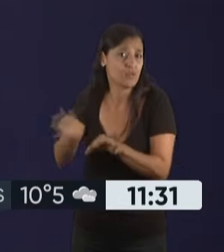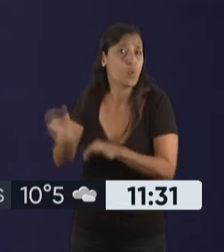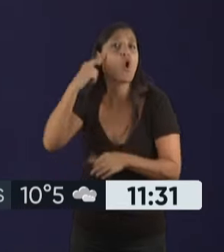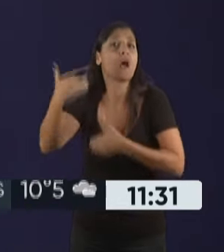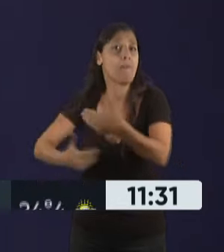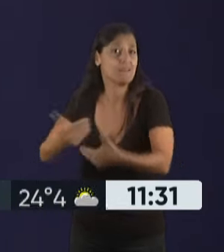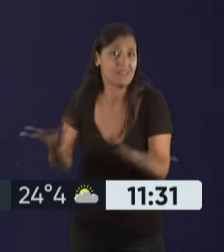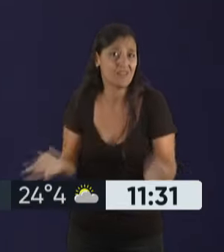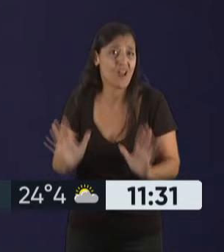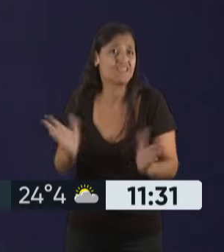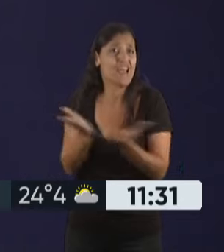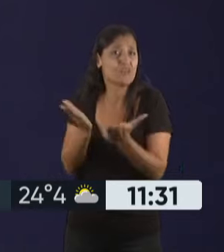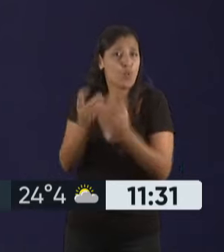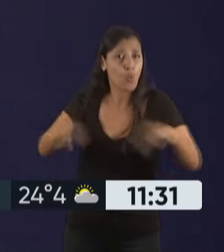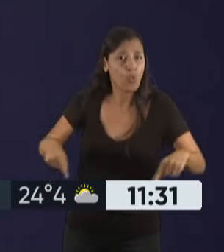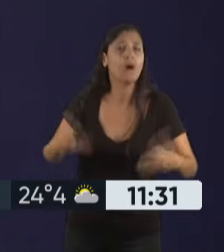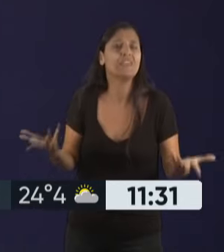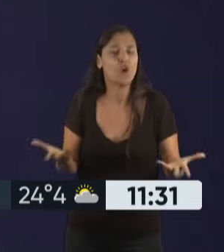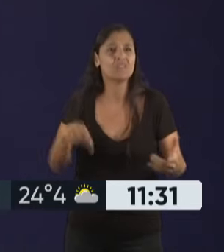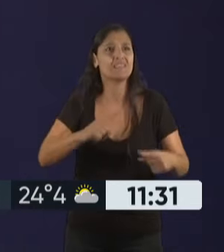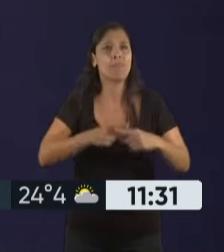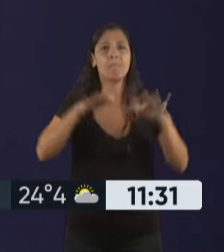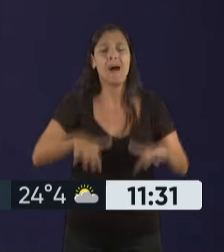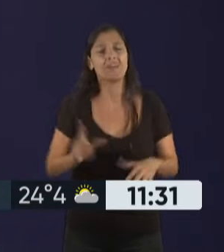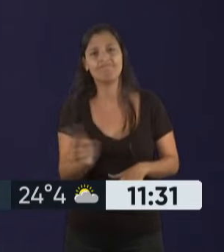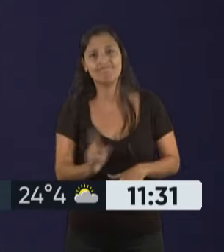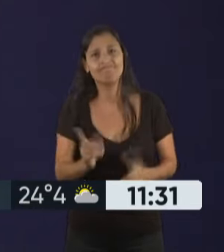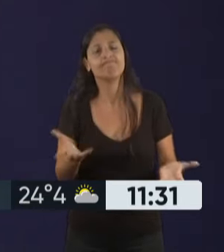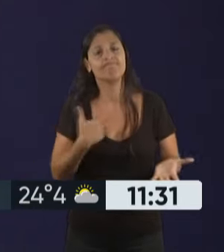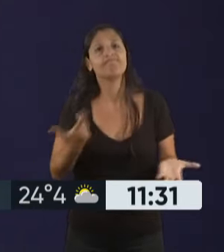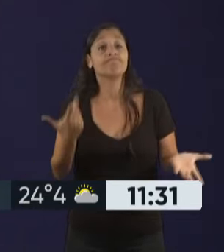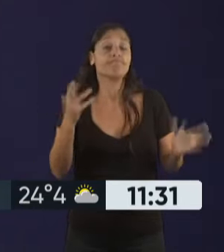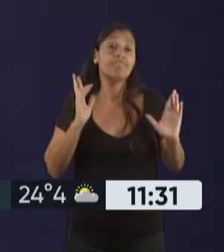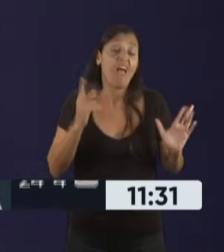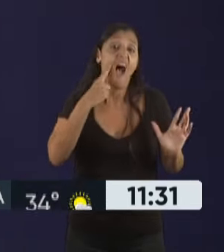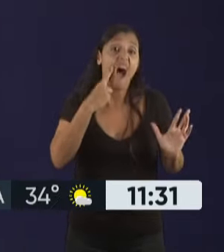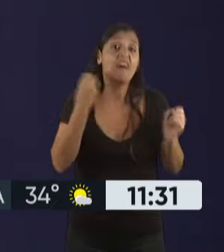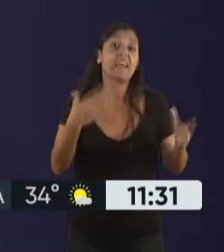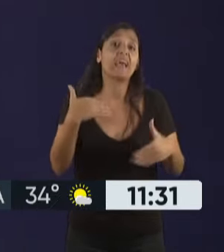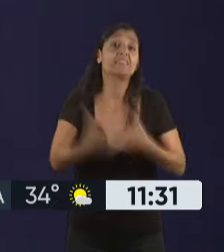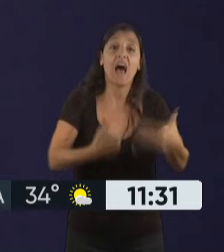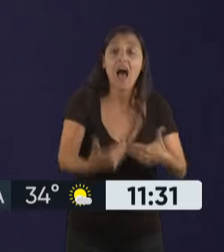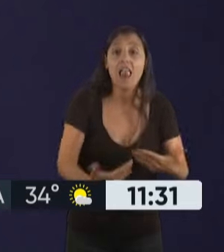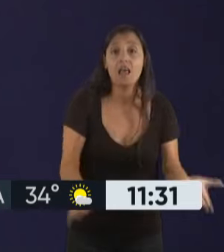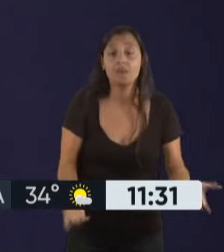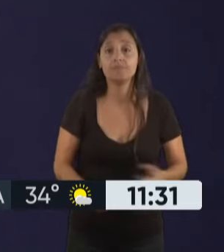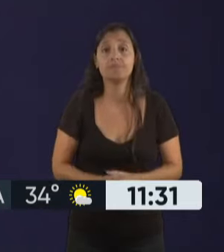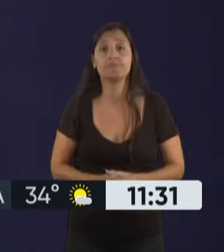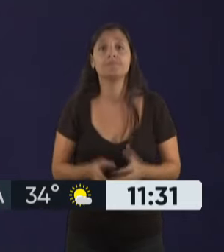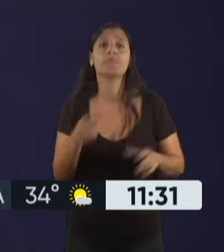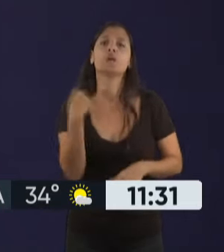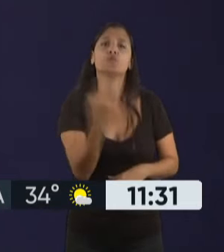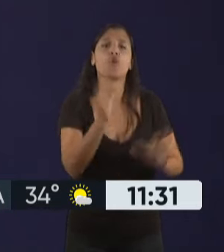Así que eh entiendo que hay que se seguirán desenvolviendo los hechos y que todos